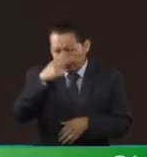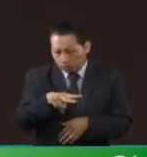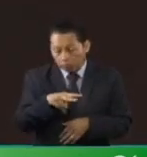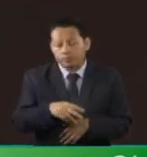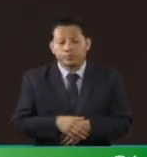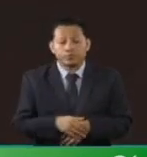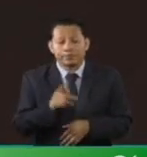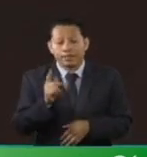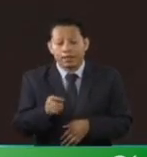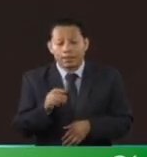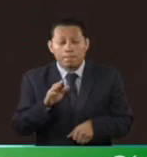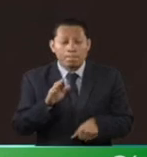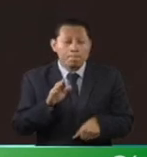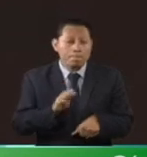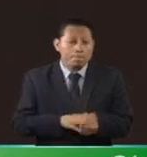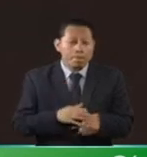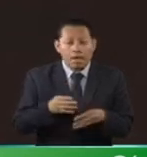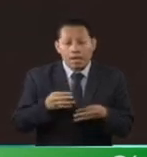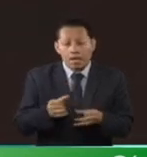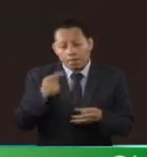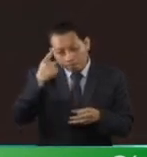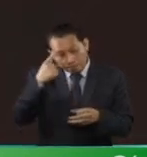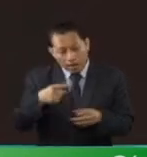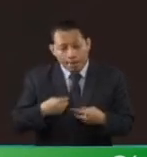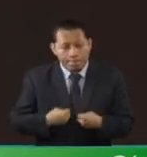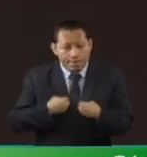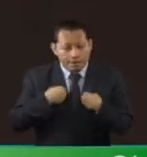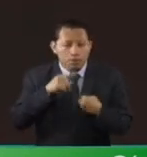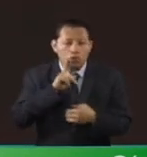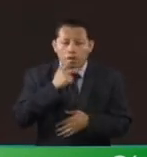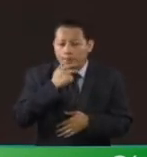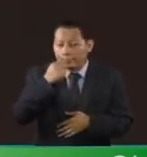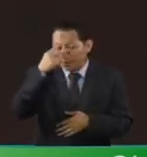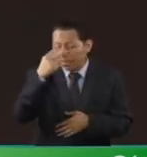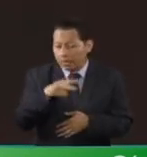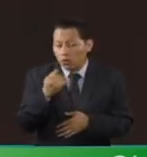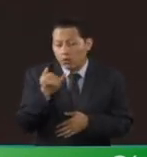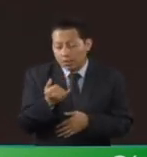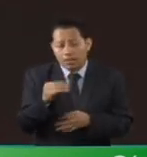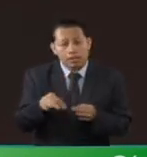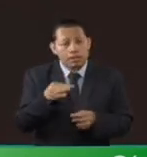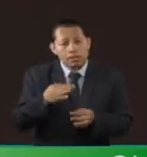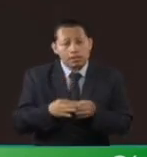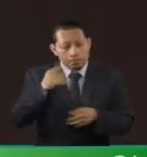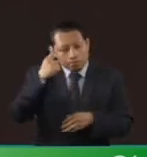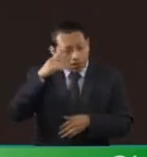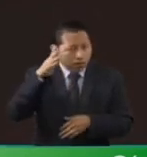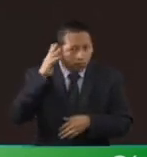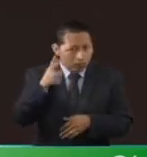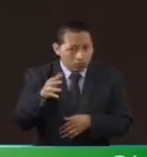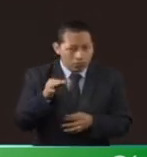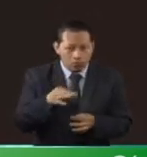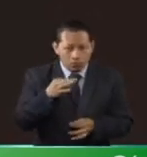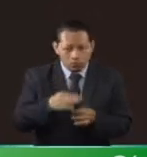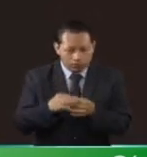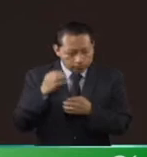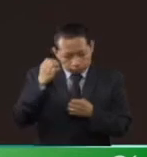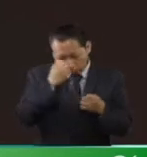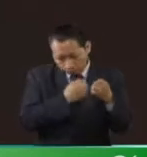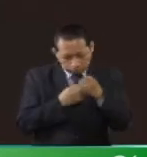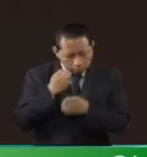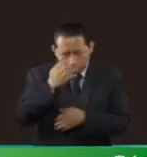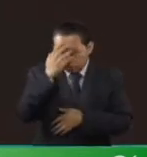cuestiones más delicadas para la vida de las y los mexicanos y determinantes para su futuro las analizá